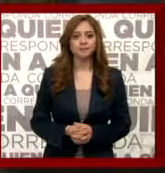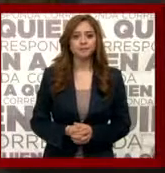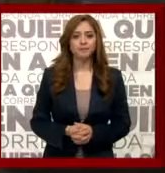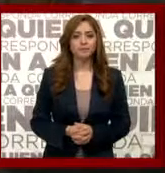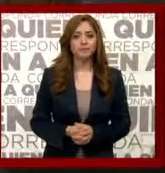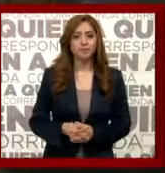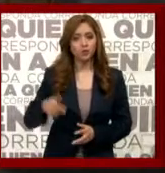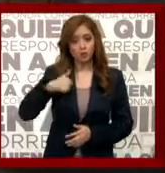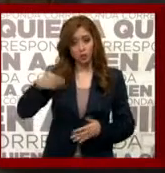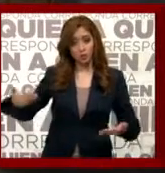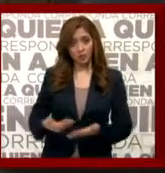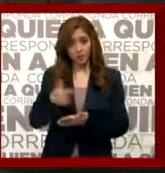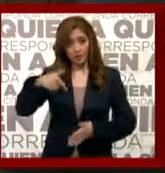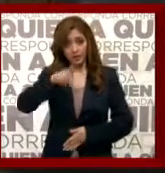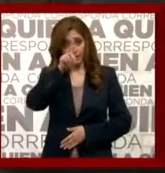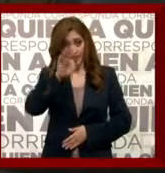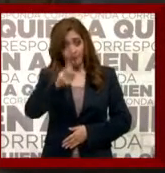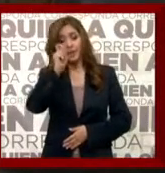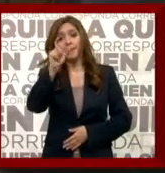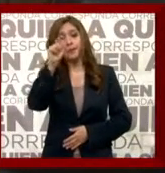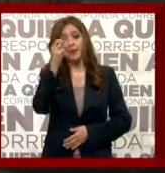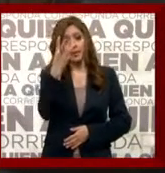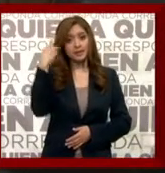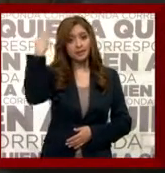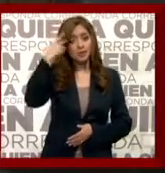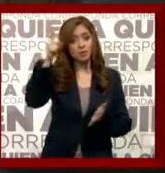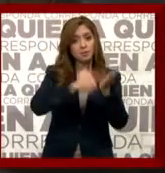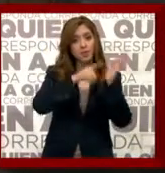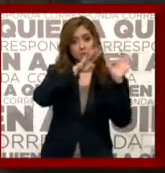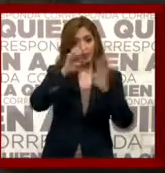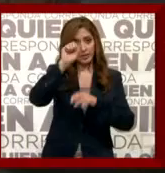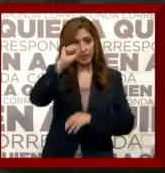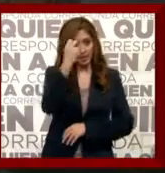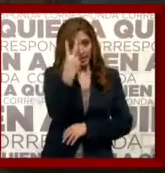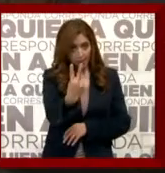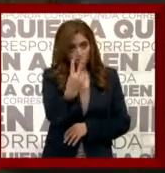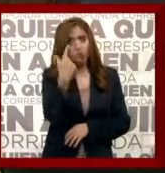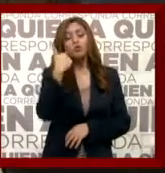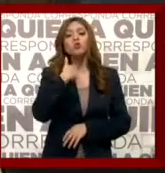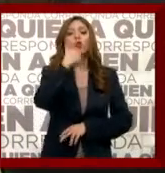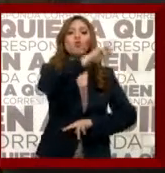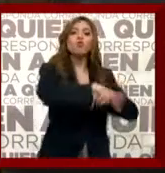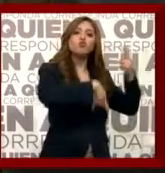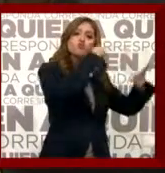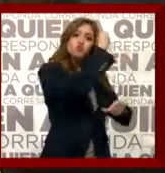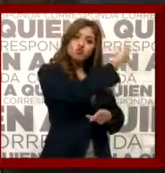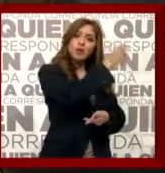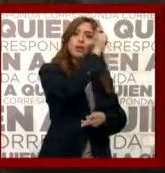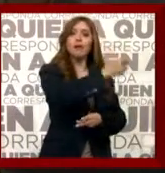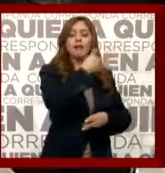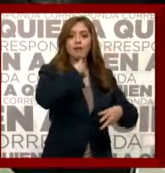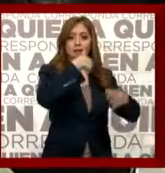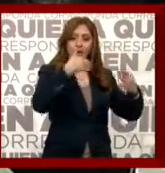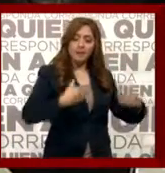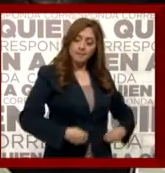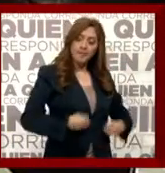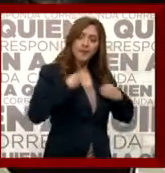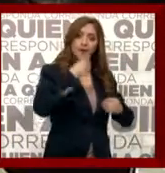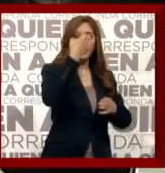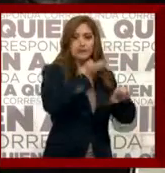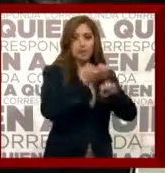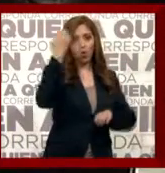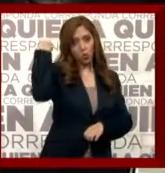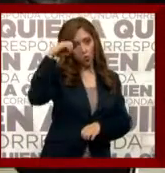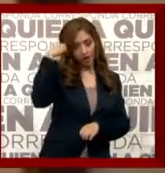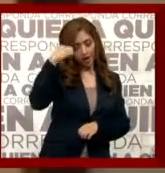Nací aquí en el Distrito Federal el 23 de marzo de 1962. Me fui a radicar al estado de Oaxaca. Por la necesidad